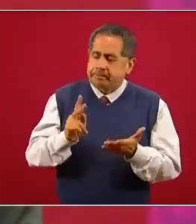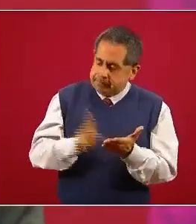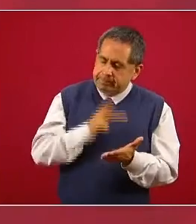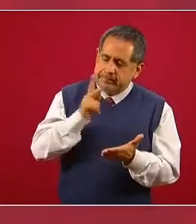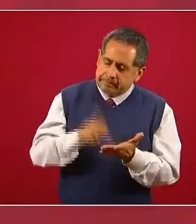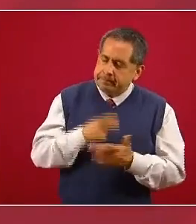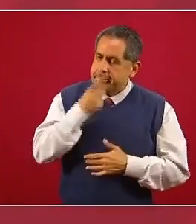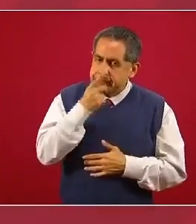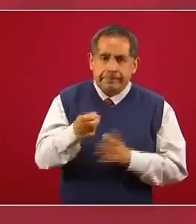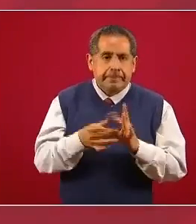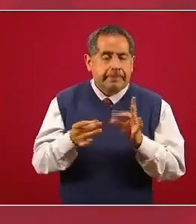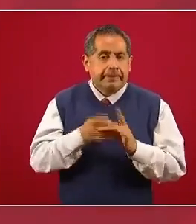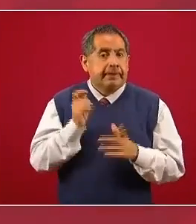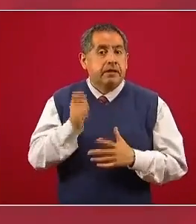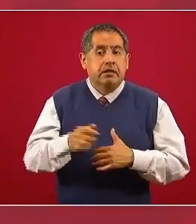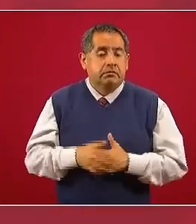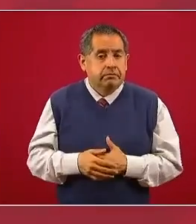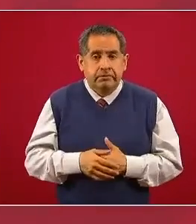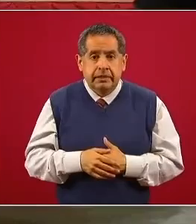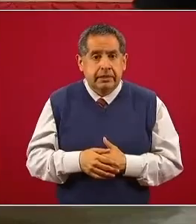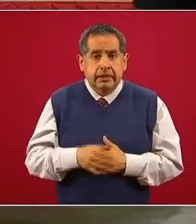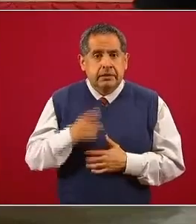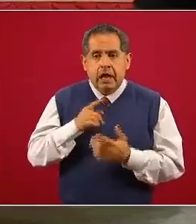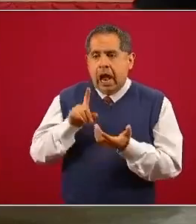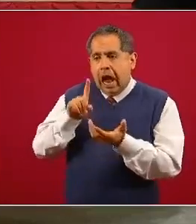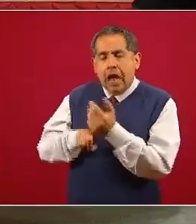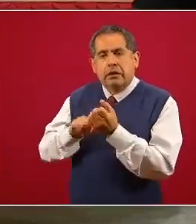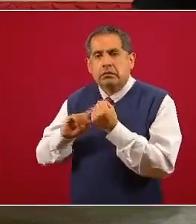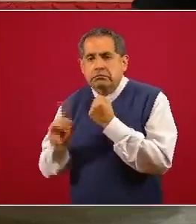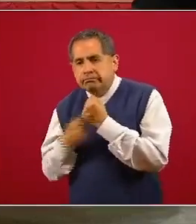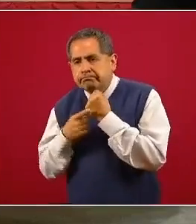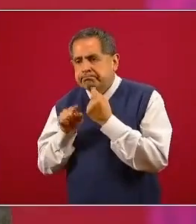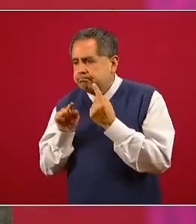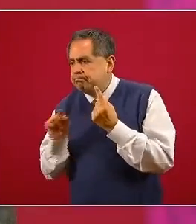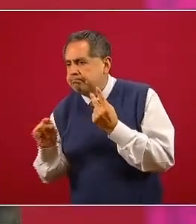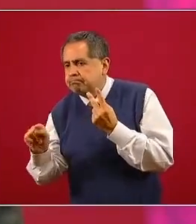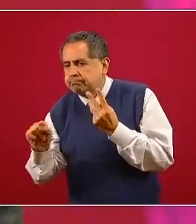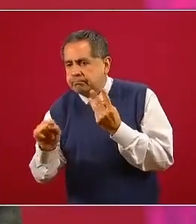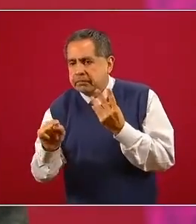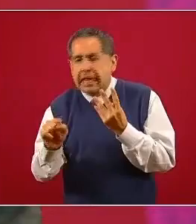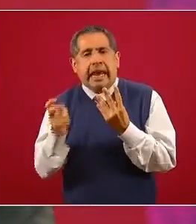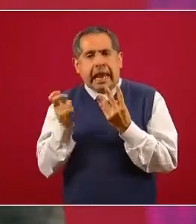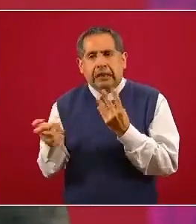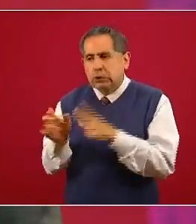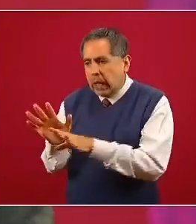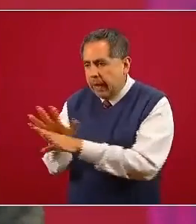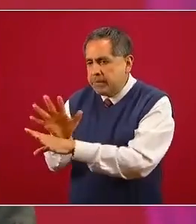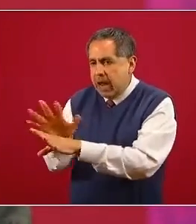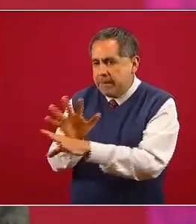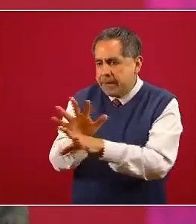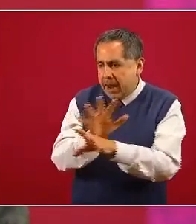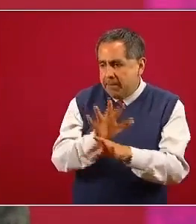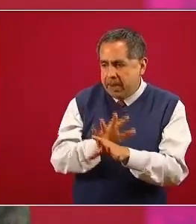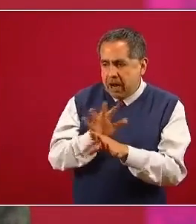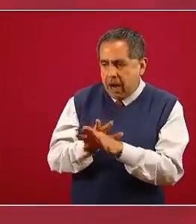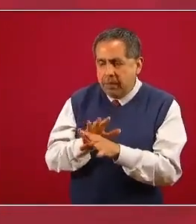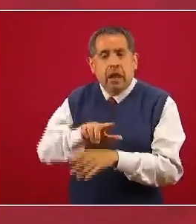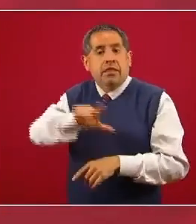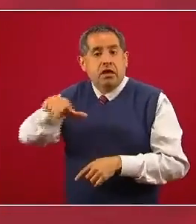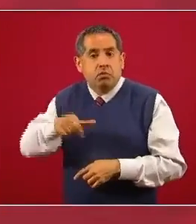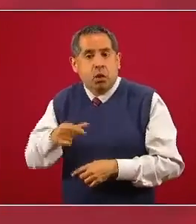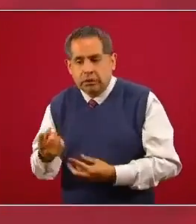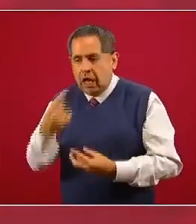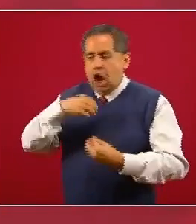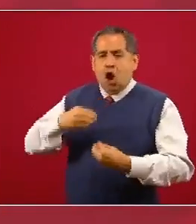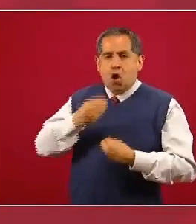seguiremos comentando, que hay que atender los elementos estructurales, hay que cambiar lo que está en los mercados alimentarios